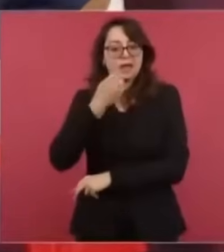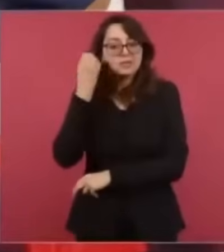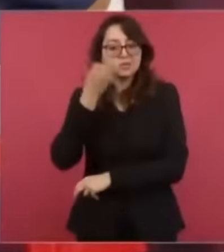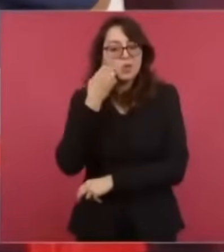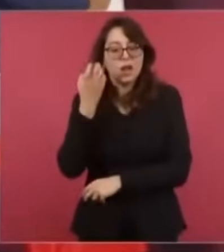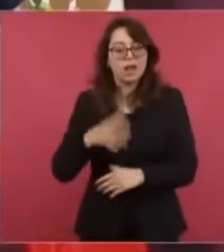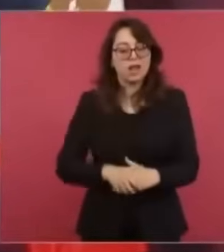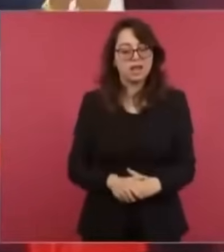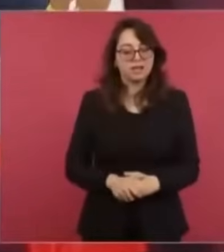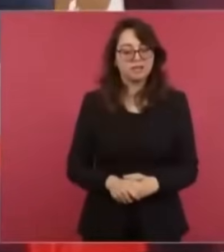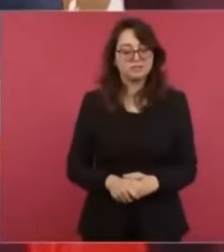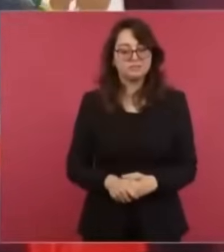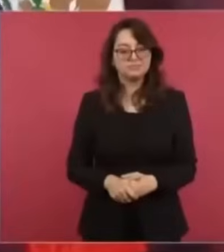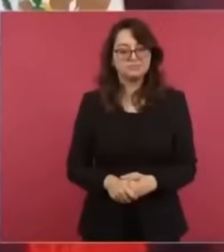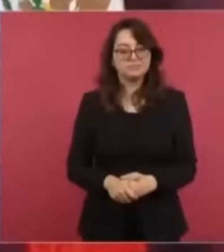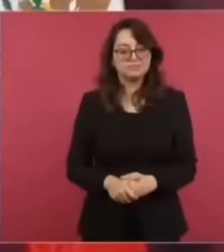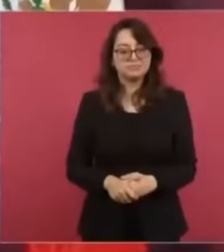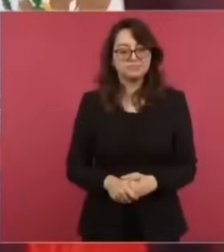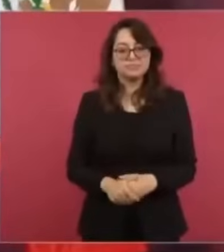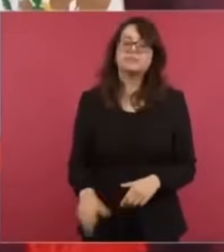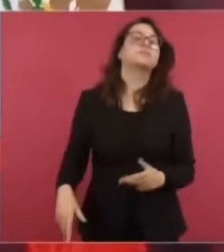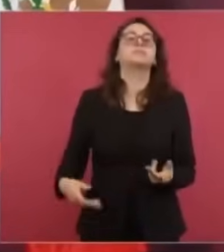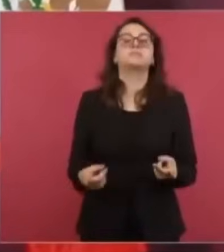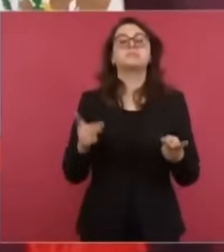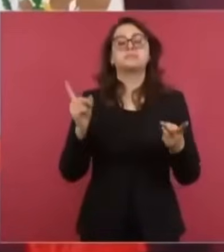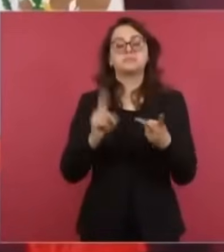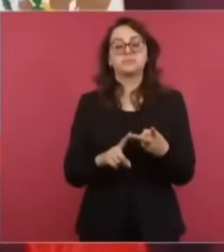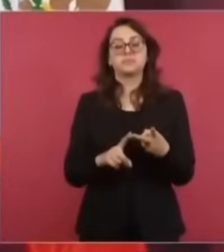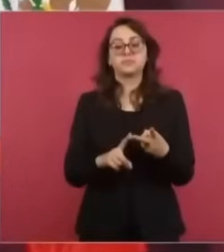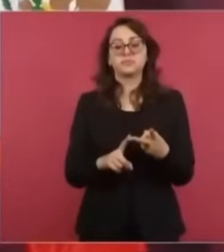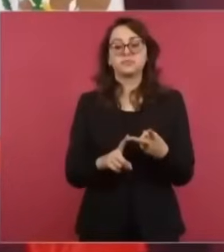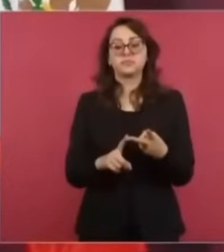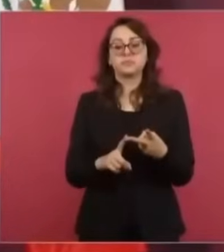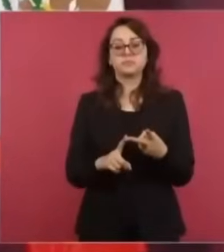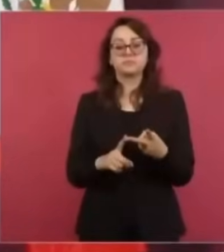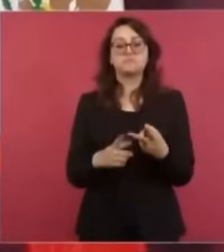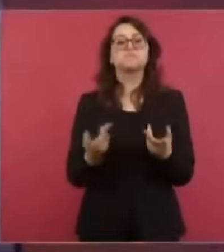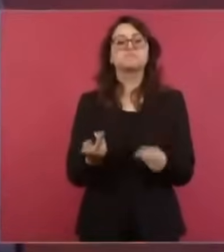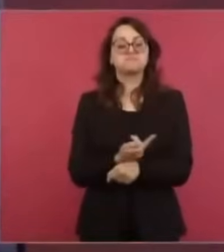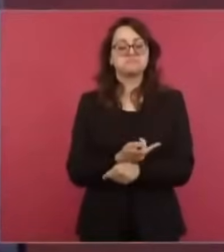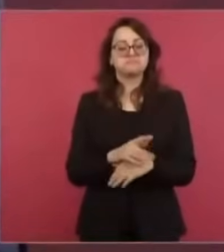estudiante en la Sierra Norte, ¿la Sierra cuál es?